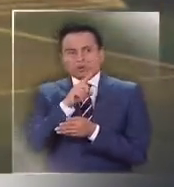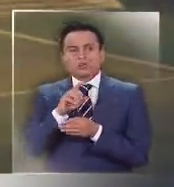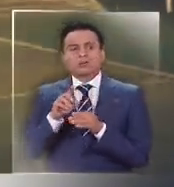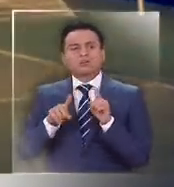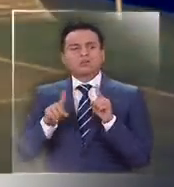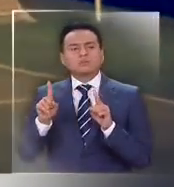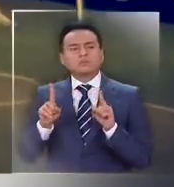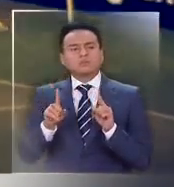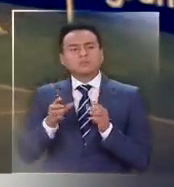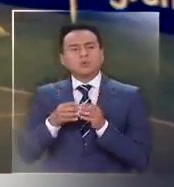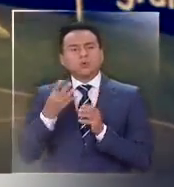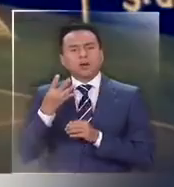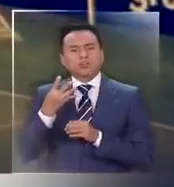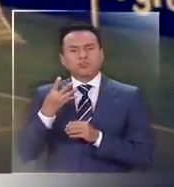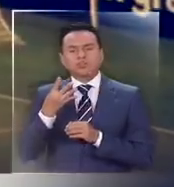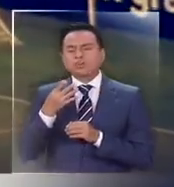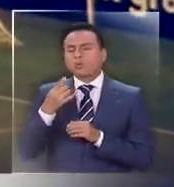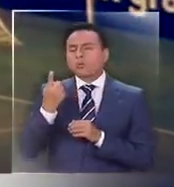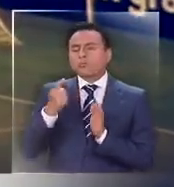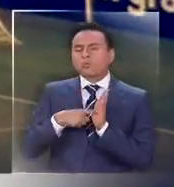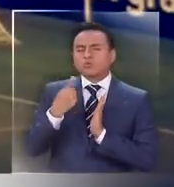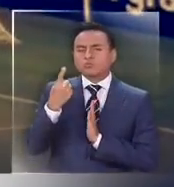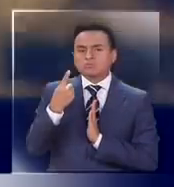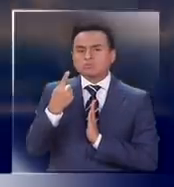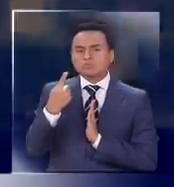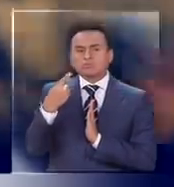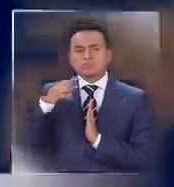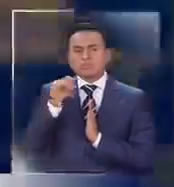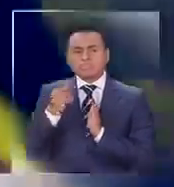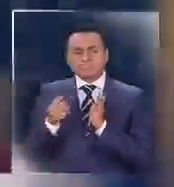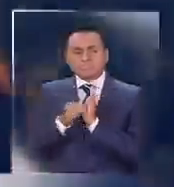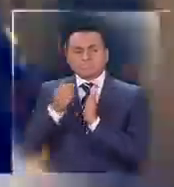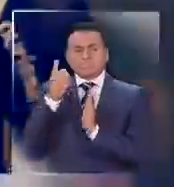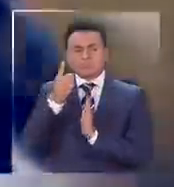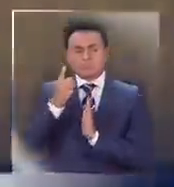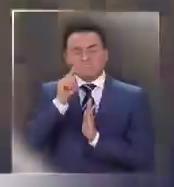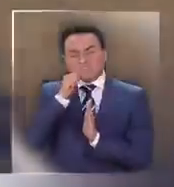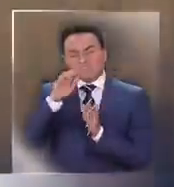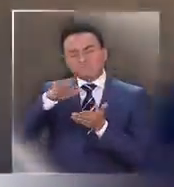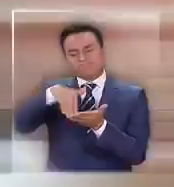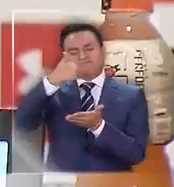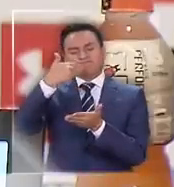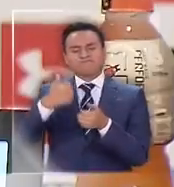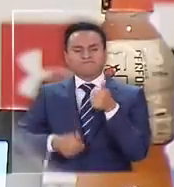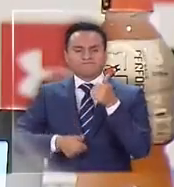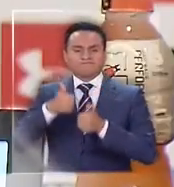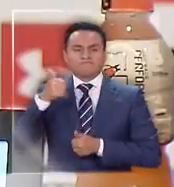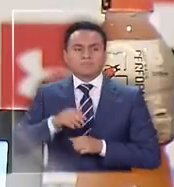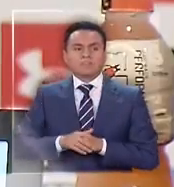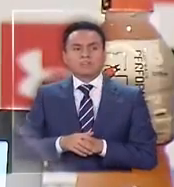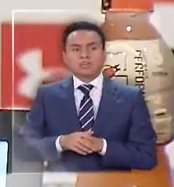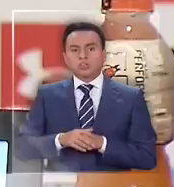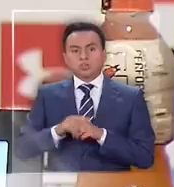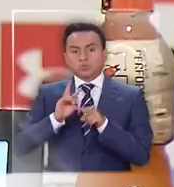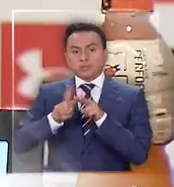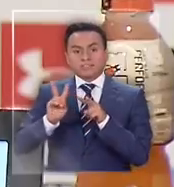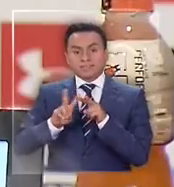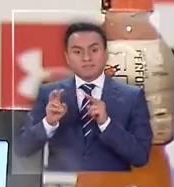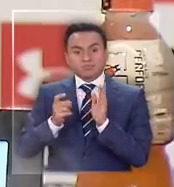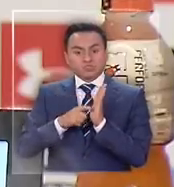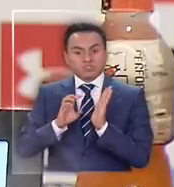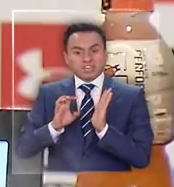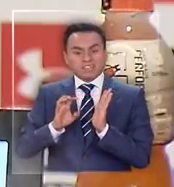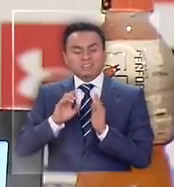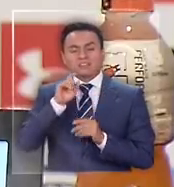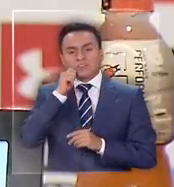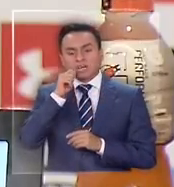del grupo 4 con solo un punto y de no sumar en Manta prácticamente se despedirían del torneo. No sumar los hace pensar ya